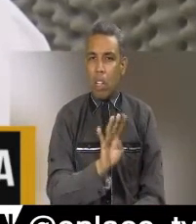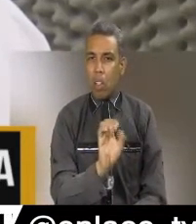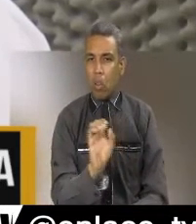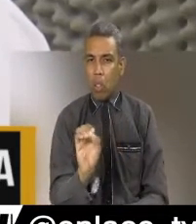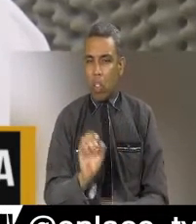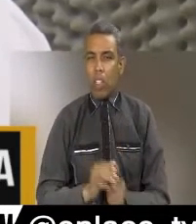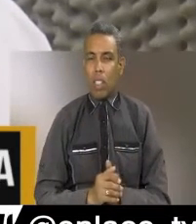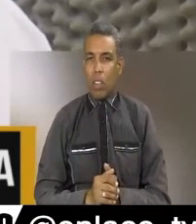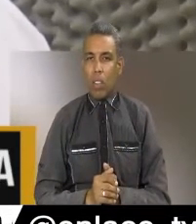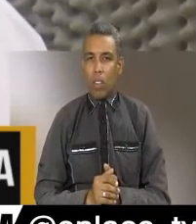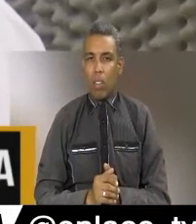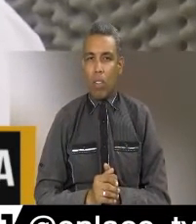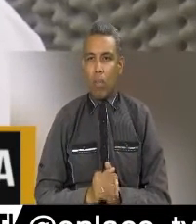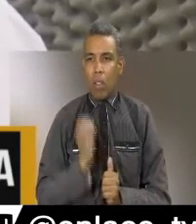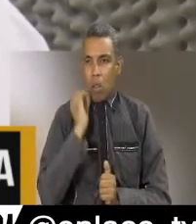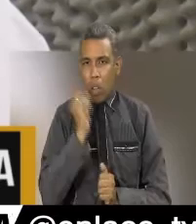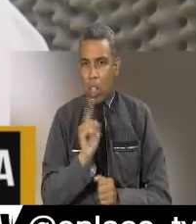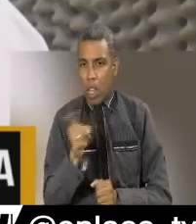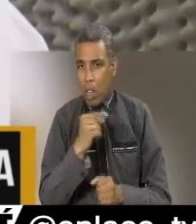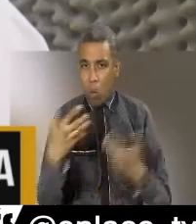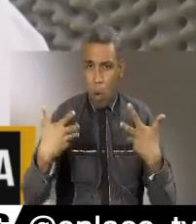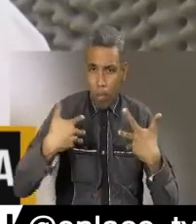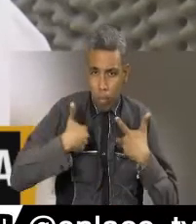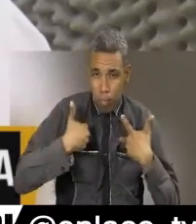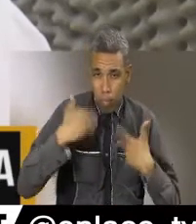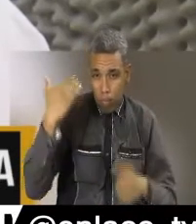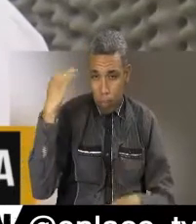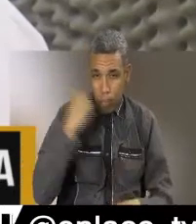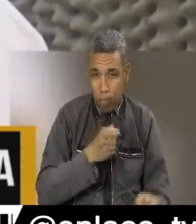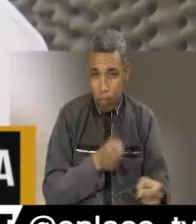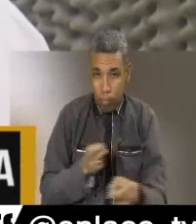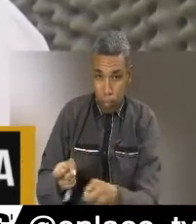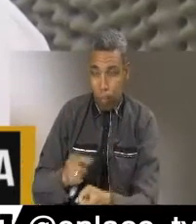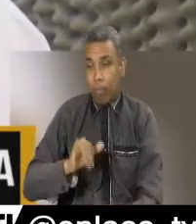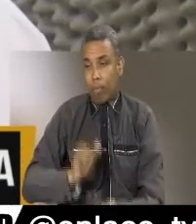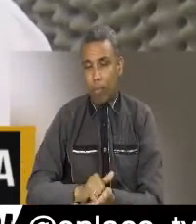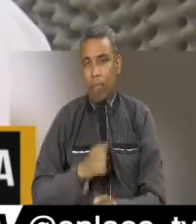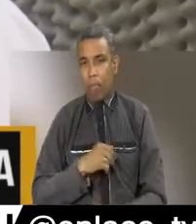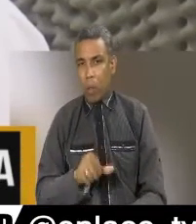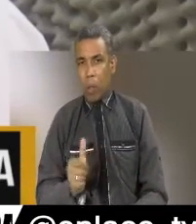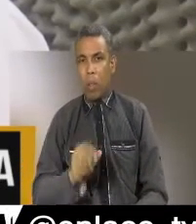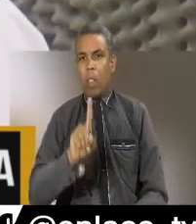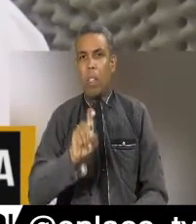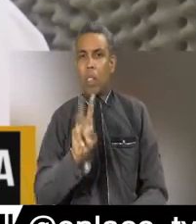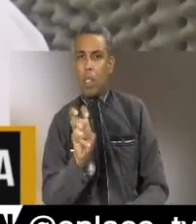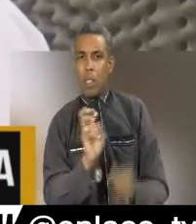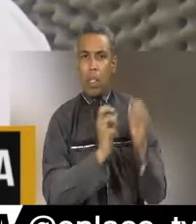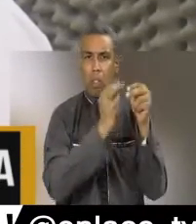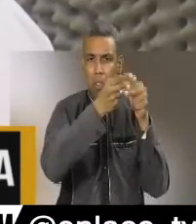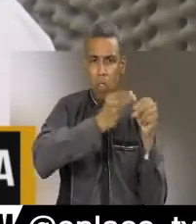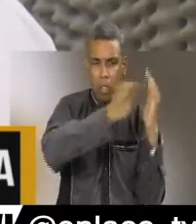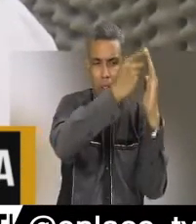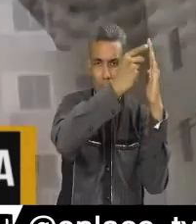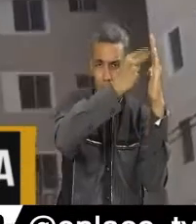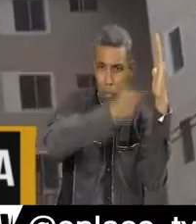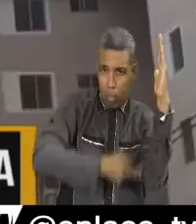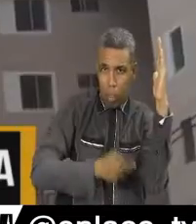10.463 hogares de víctimas del conflicto armado. Tenemos 88 población